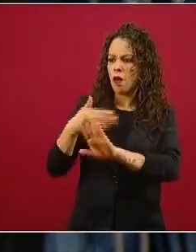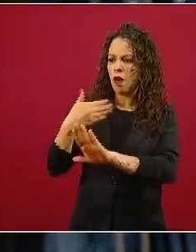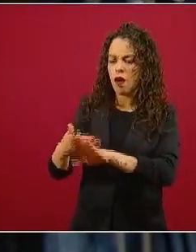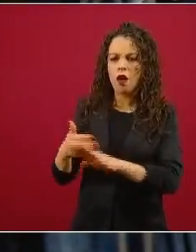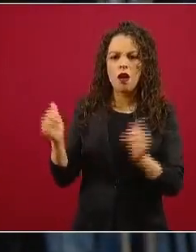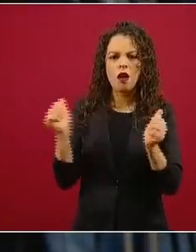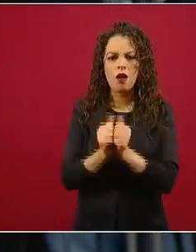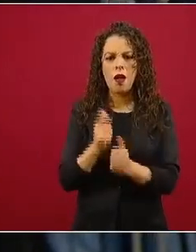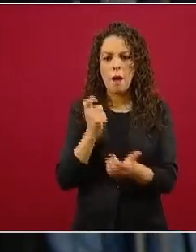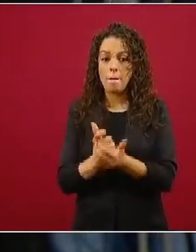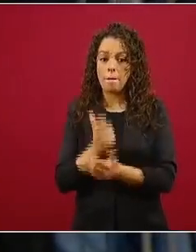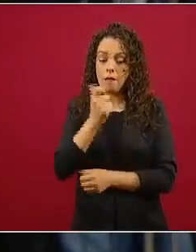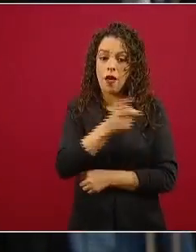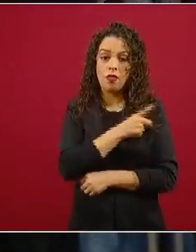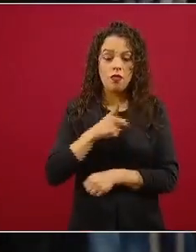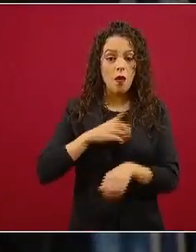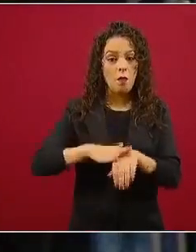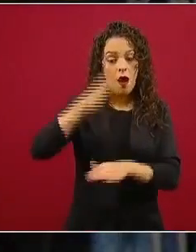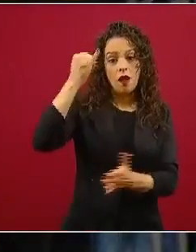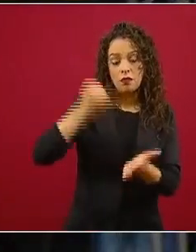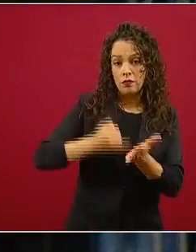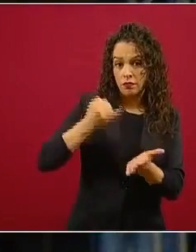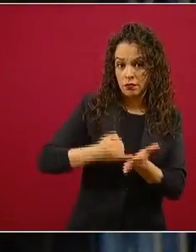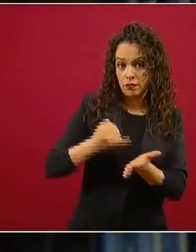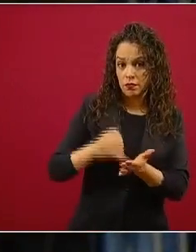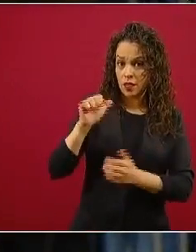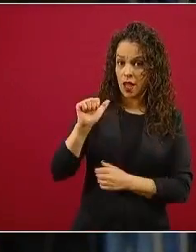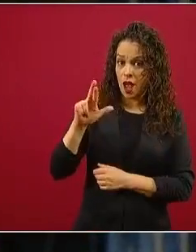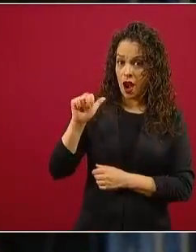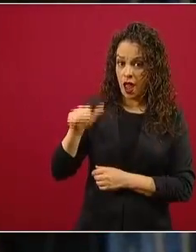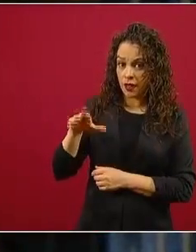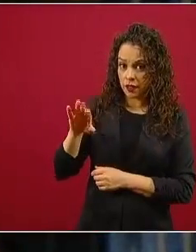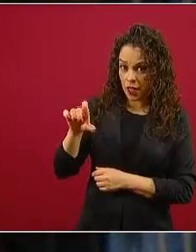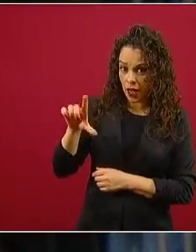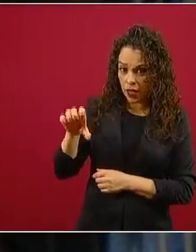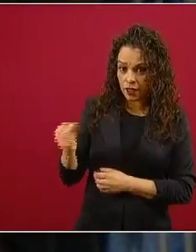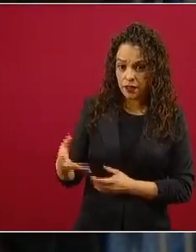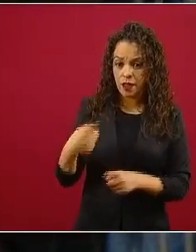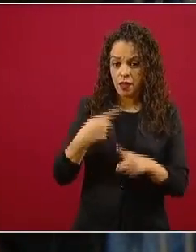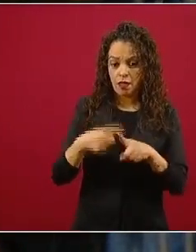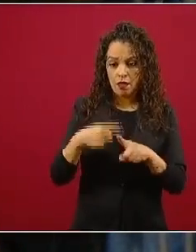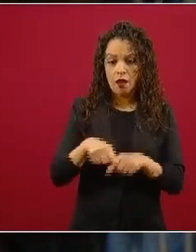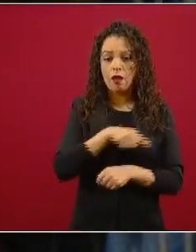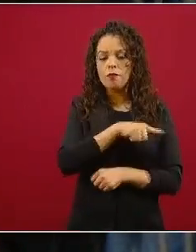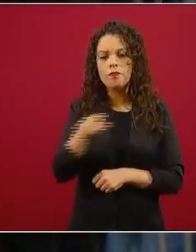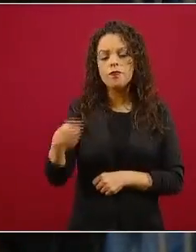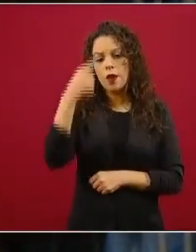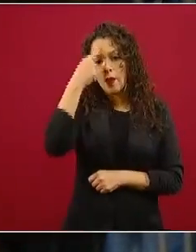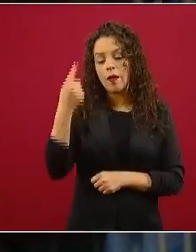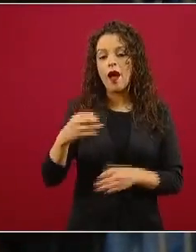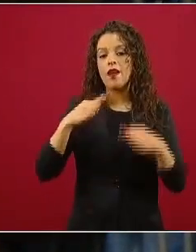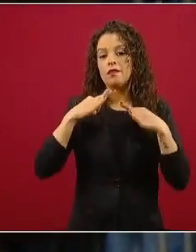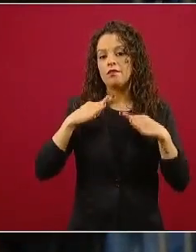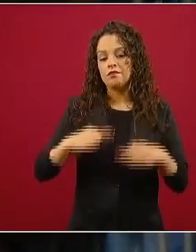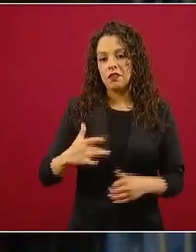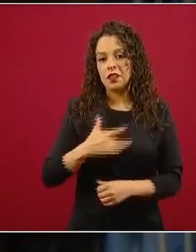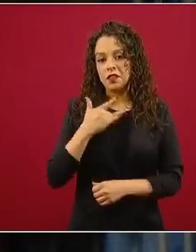todo va a negociarse dentro de este panel para la tranquilidad de los